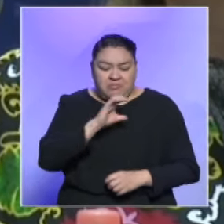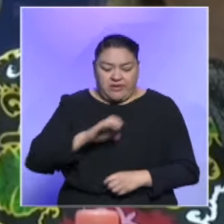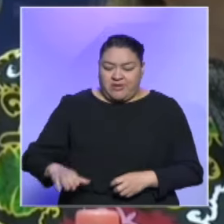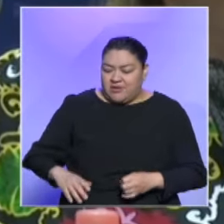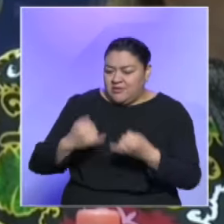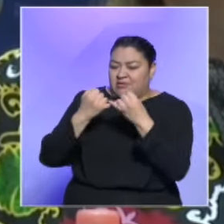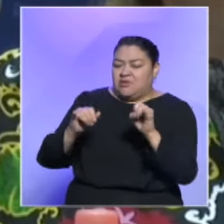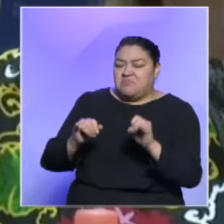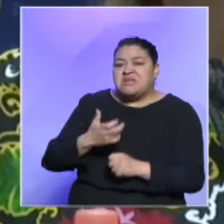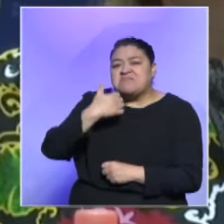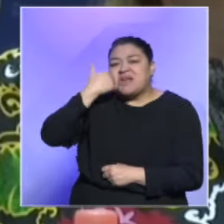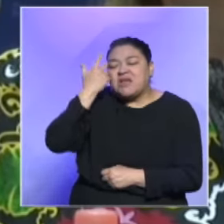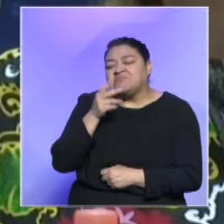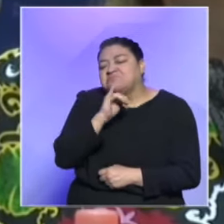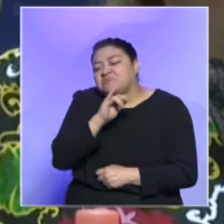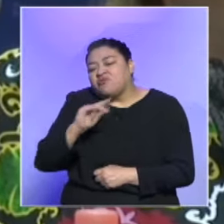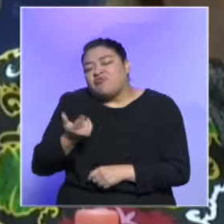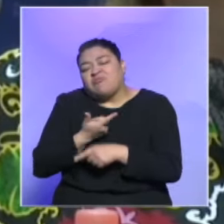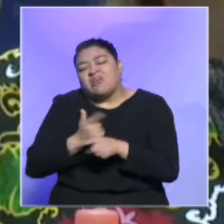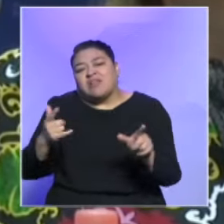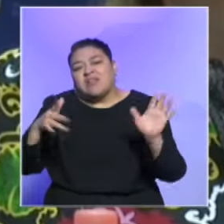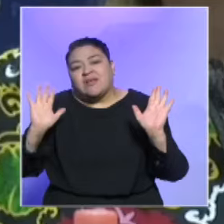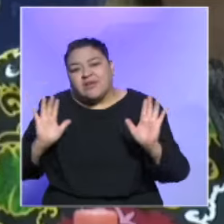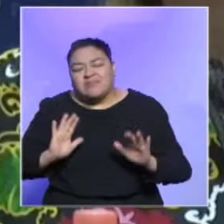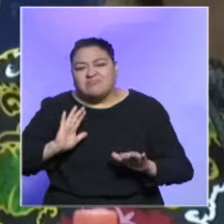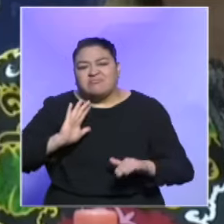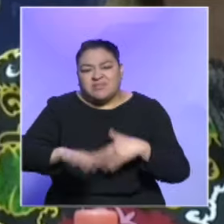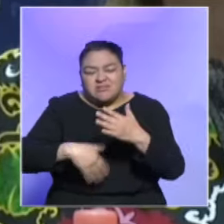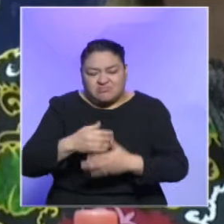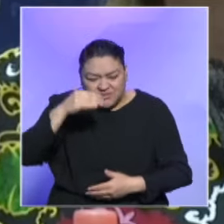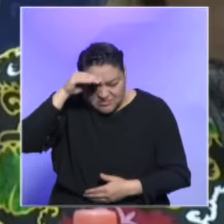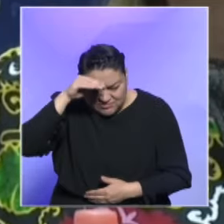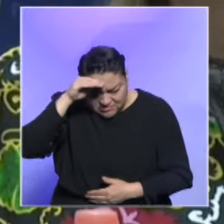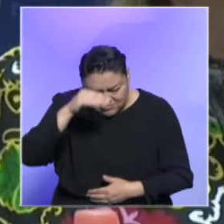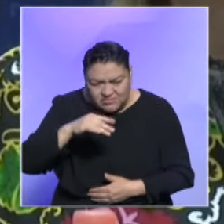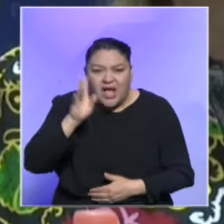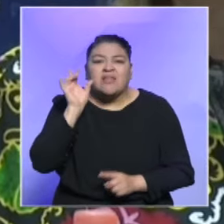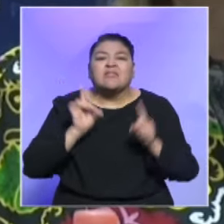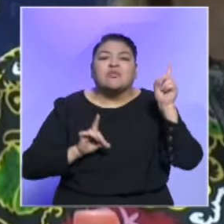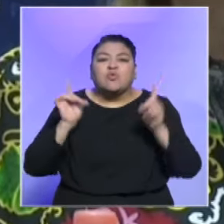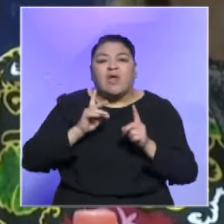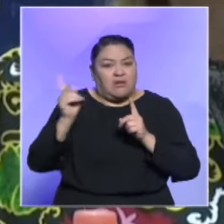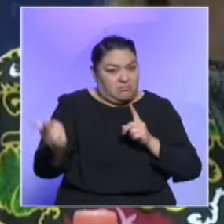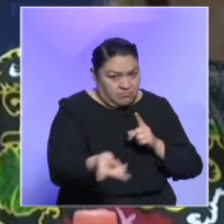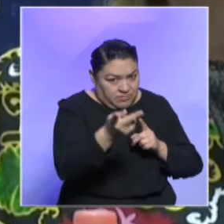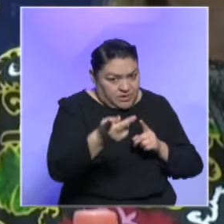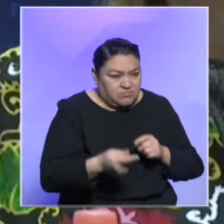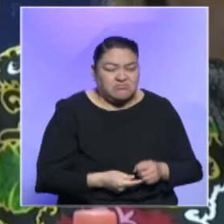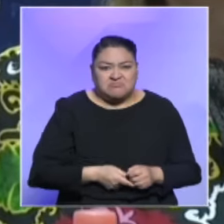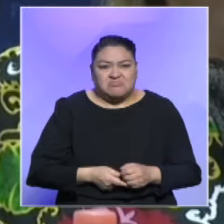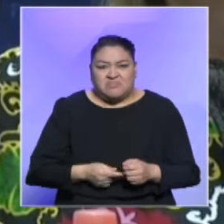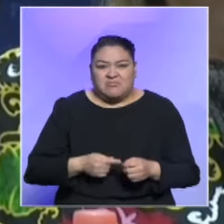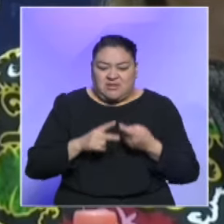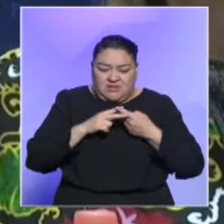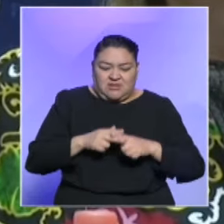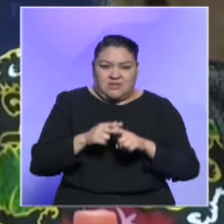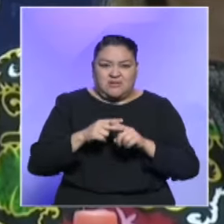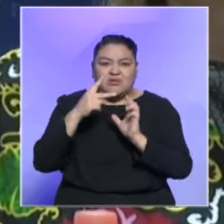candidaturas independientes en México. Y vengo a hacer preguntas que me surgen. ¿Por qué renacieron en 2012?